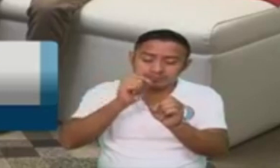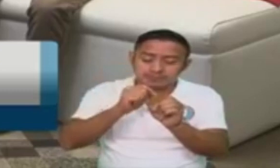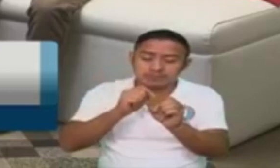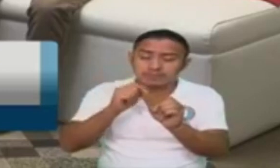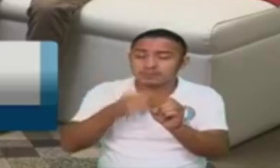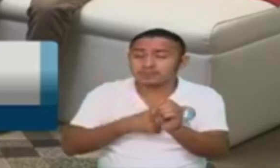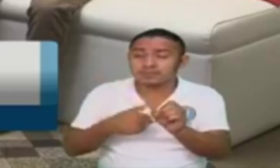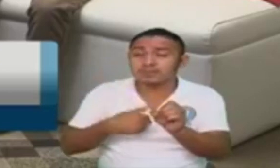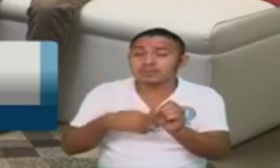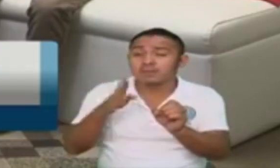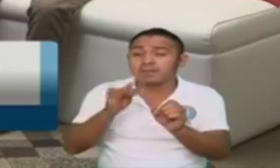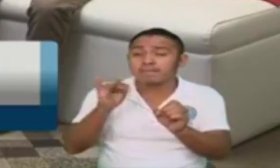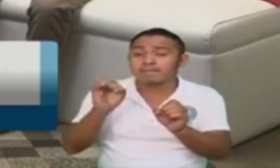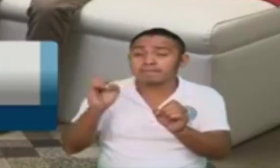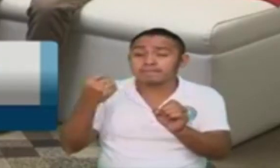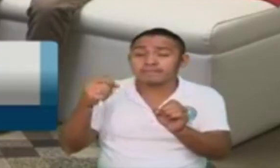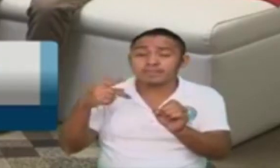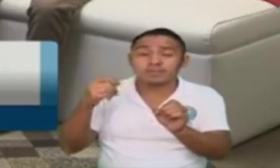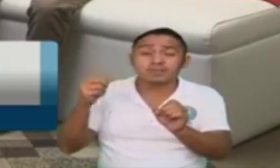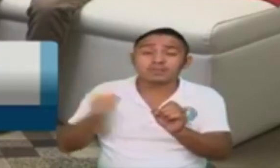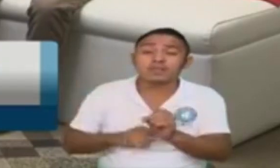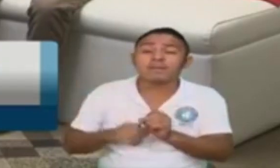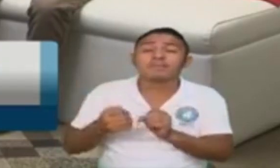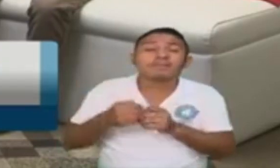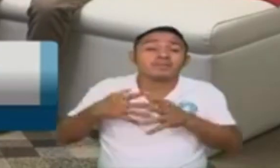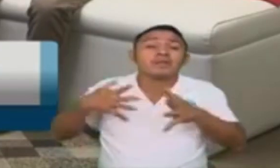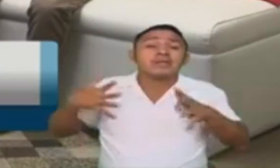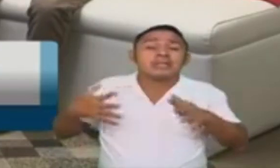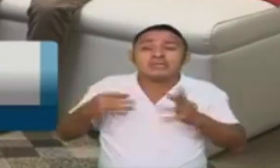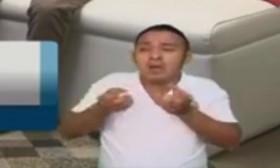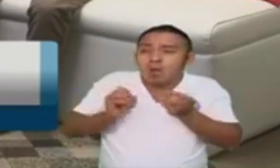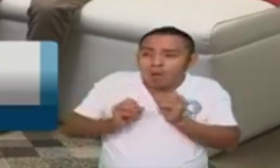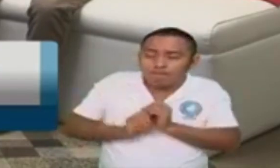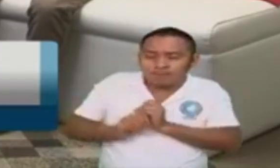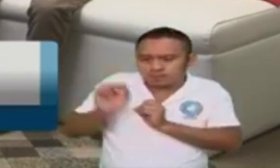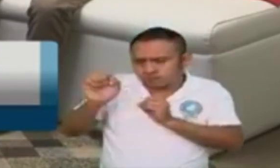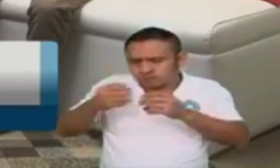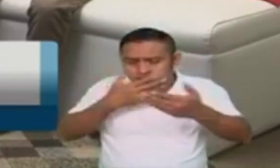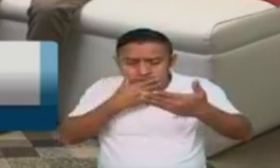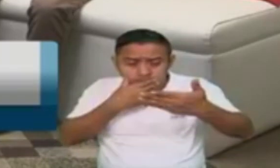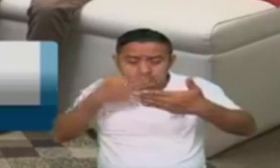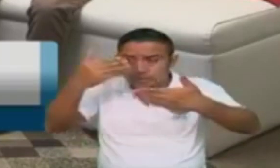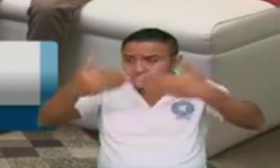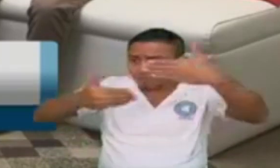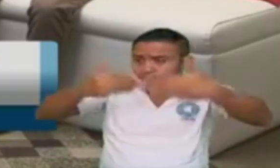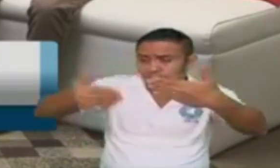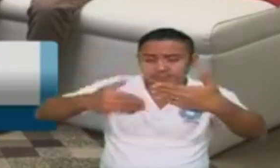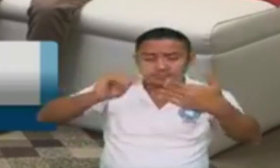biopsia. Generalmente nódulos grandes o que tienen, digamos, alguna calcificación o alguna